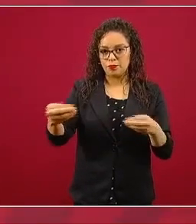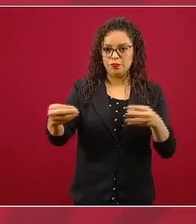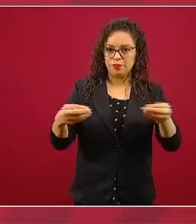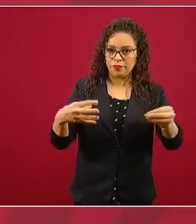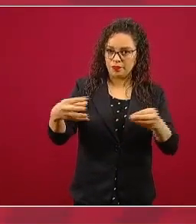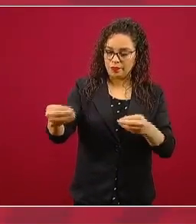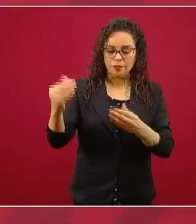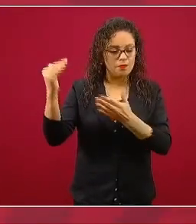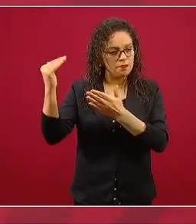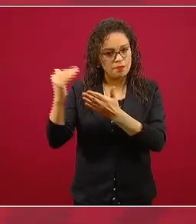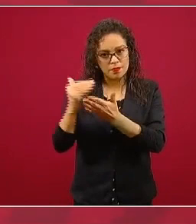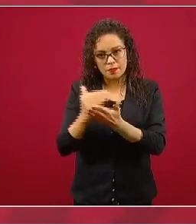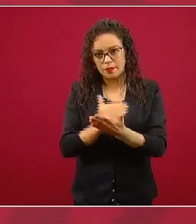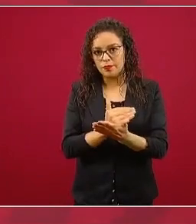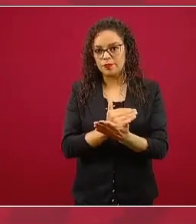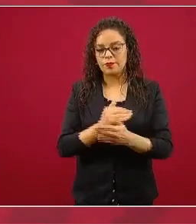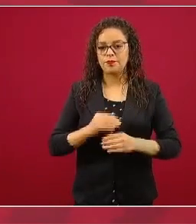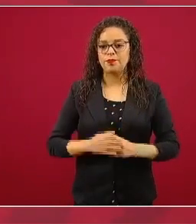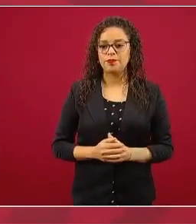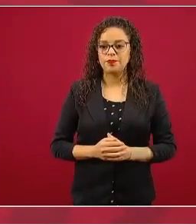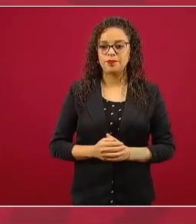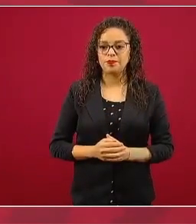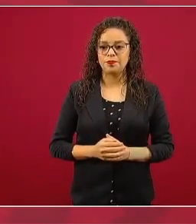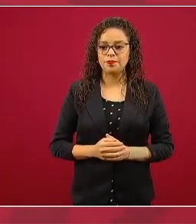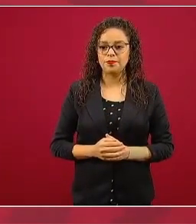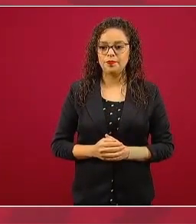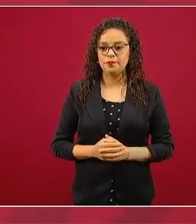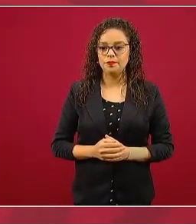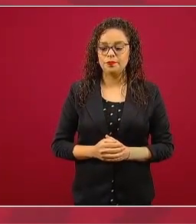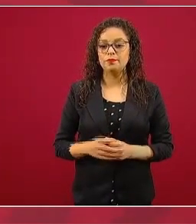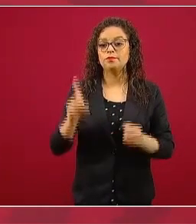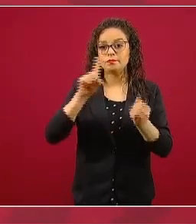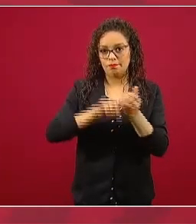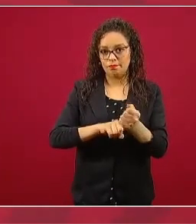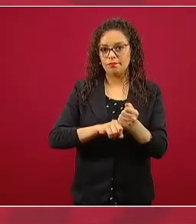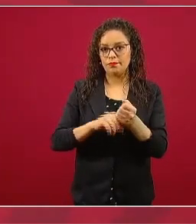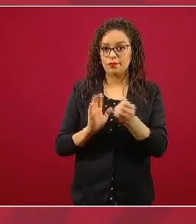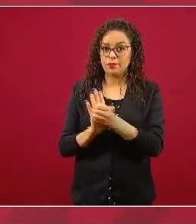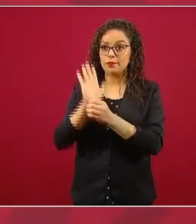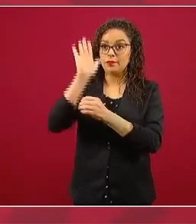ya el descenso